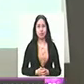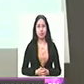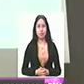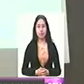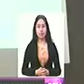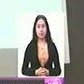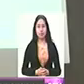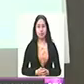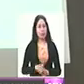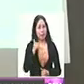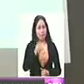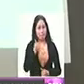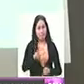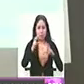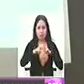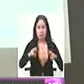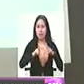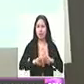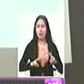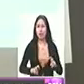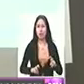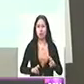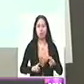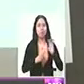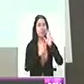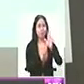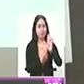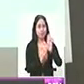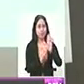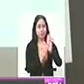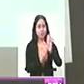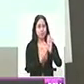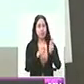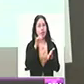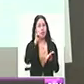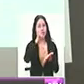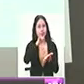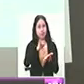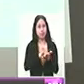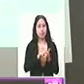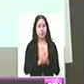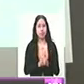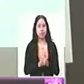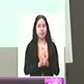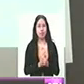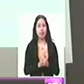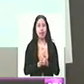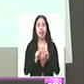En el mismo estudio se ha podido determinar que según